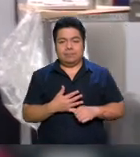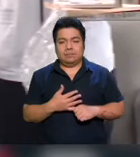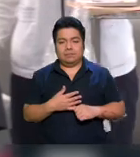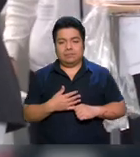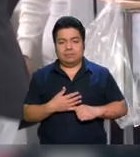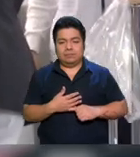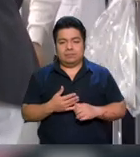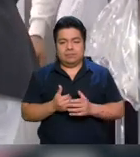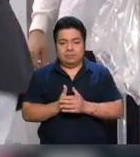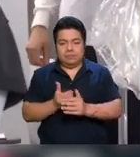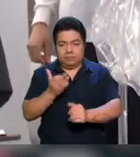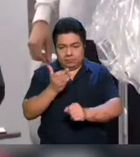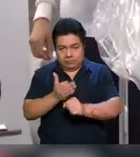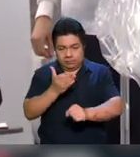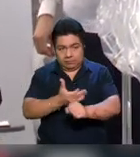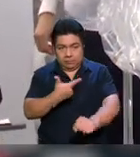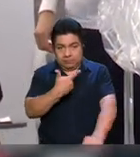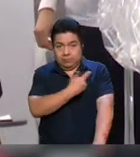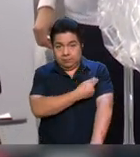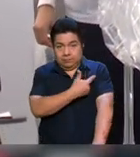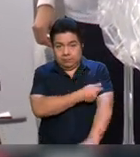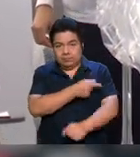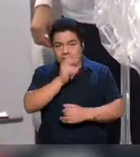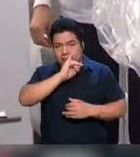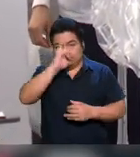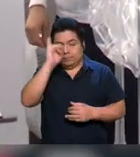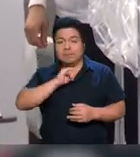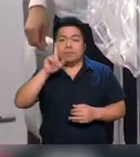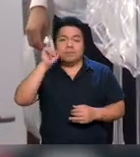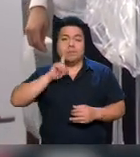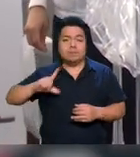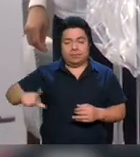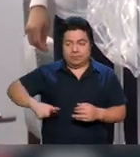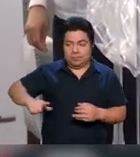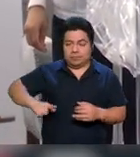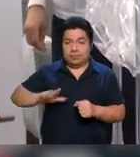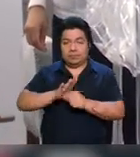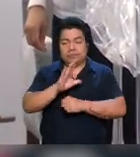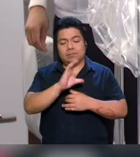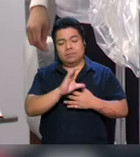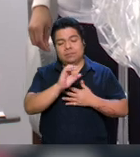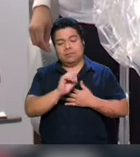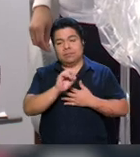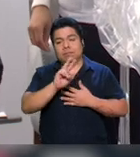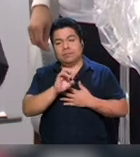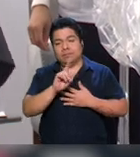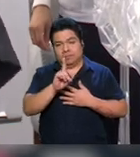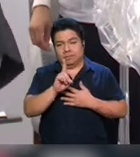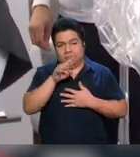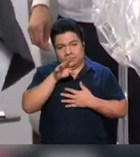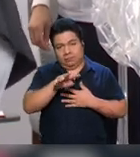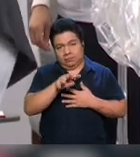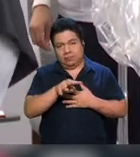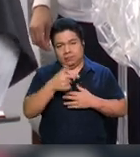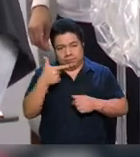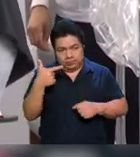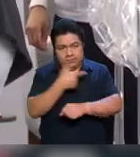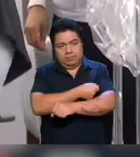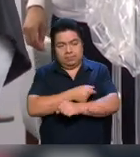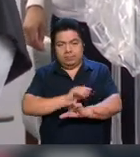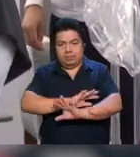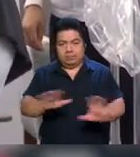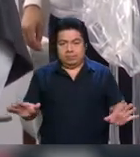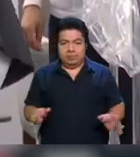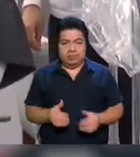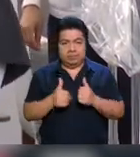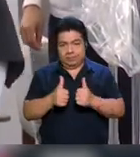A vacunarla a la jefa de gobierno contra el COVID-19, su refuerzo. Y ya fue.